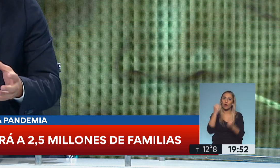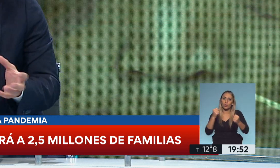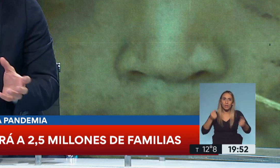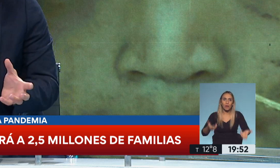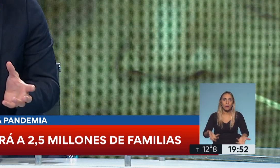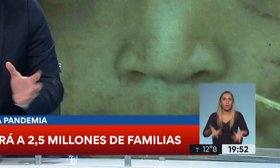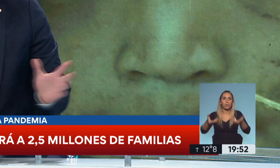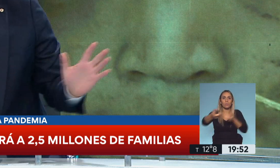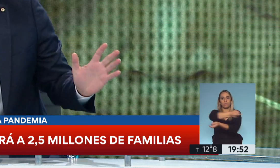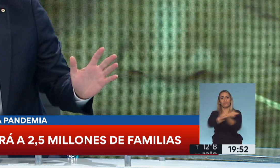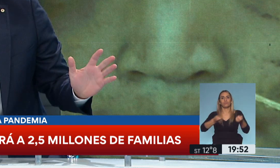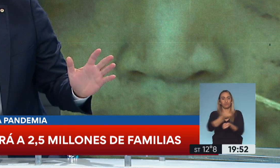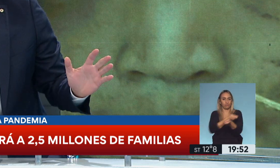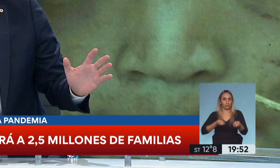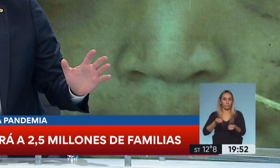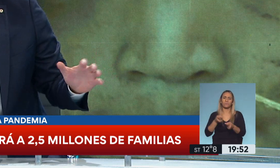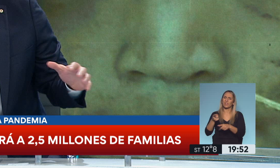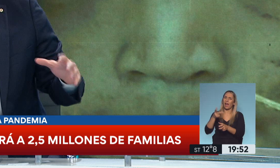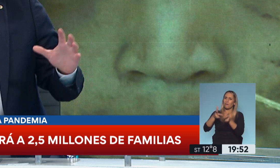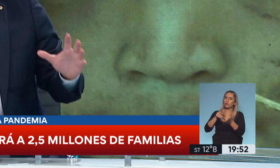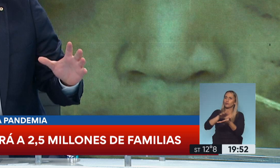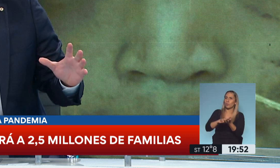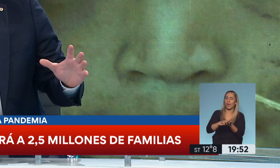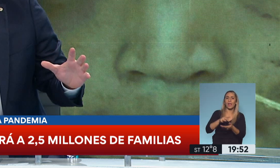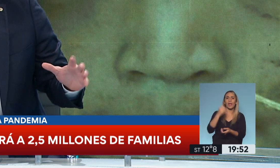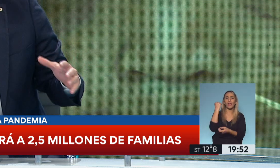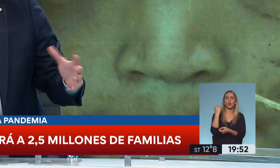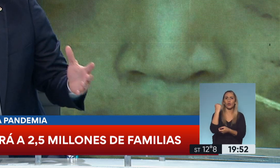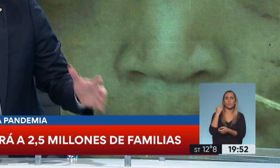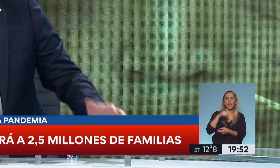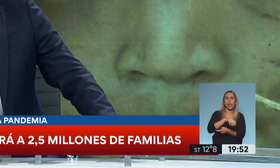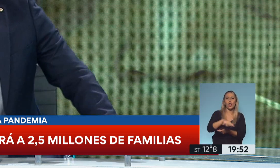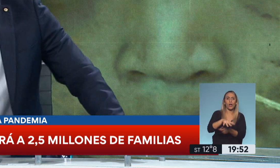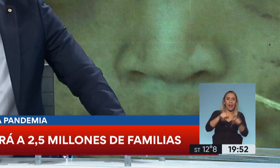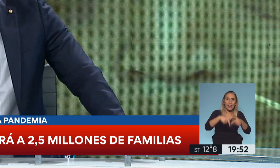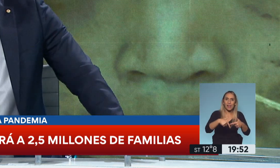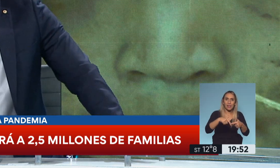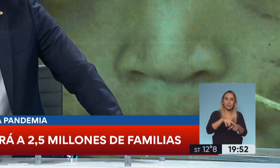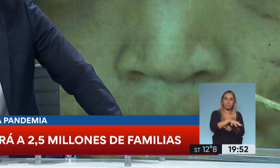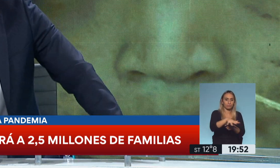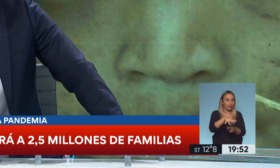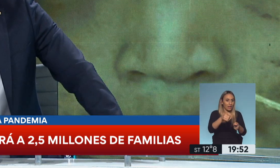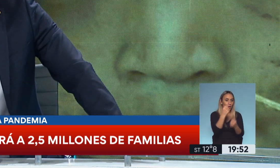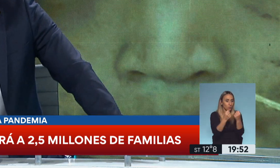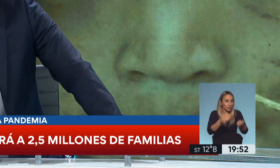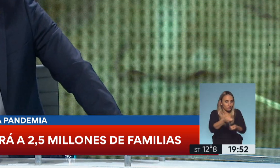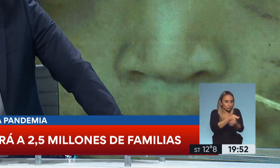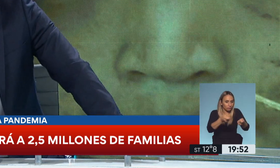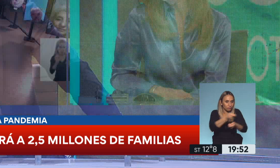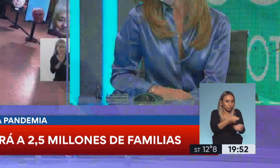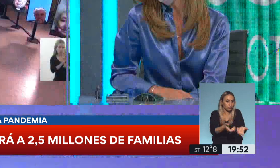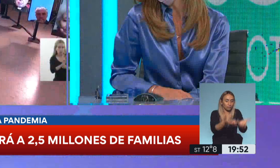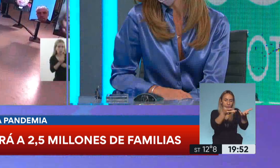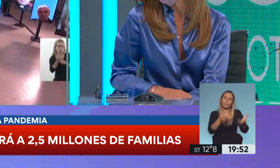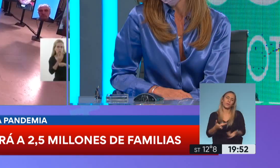de economías locales. ¿Es muy idealista ese panorama o también está incluido en el No, en yo la creo idea? Que todo lo que tenga que